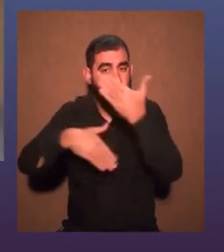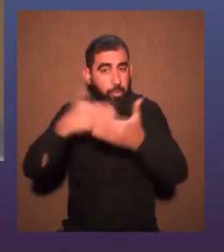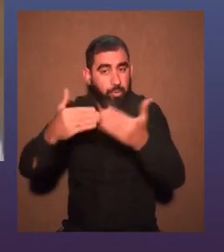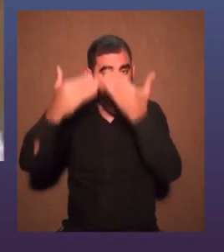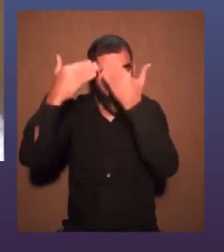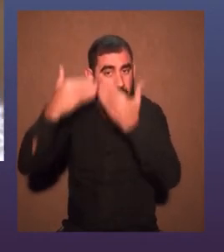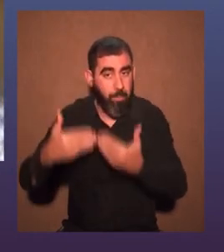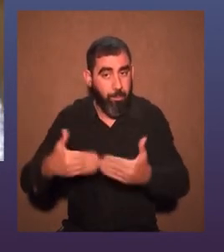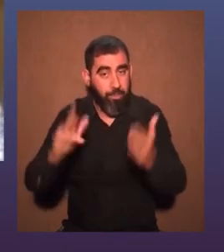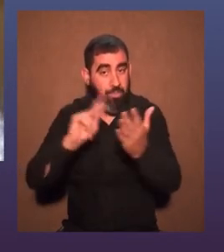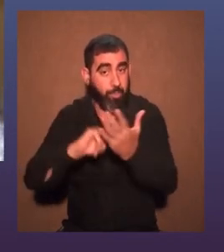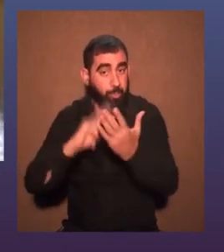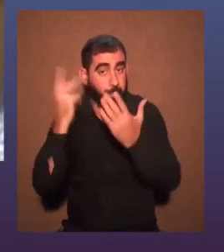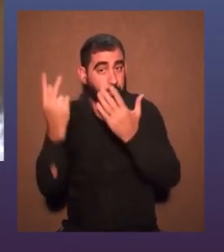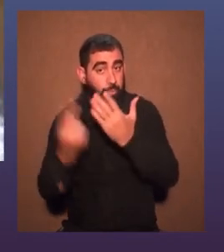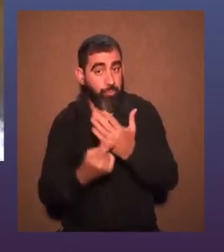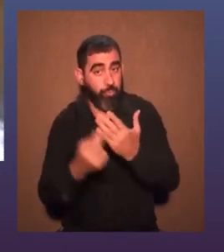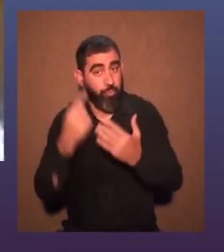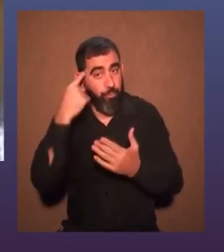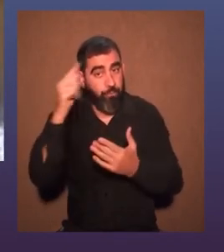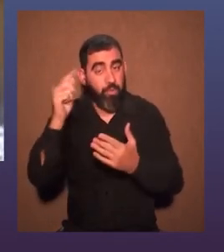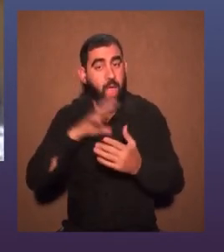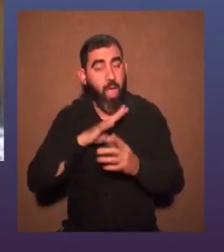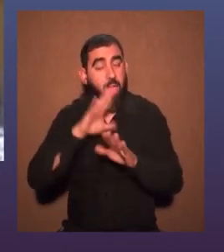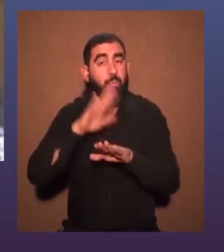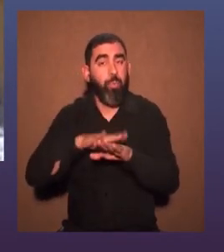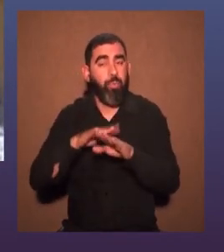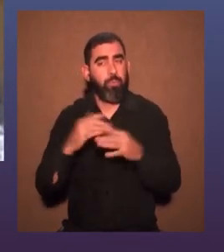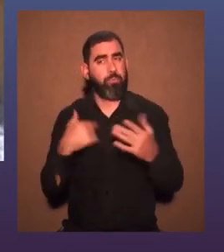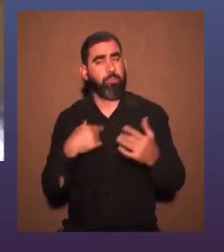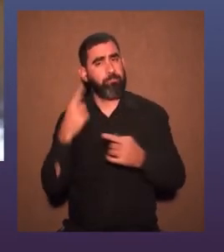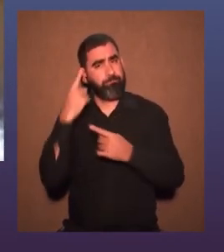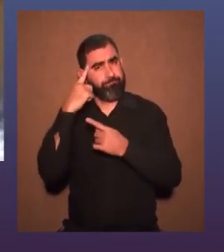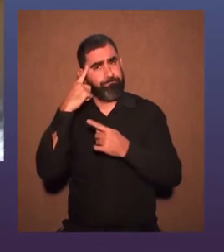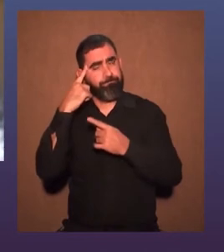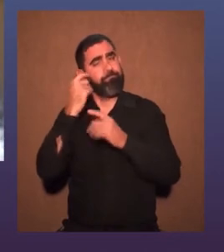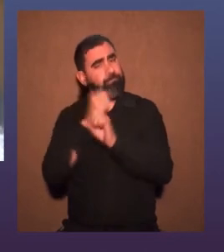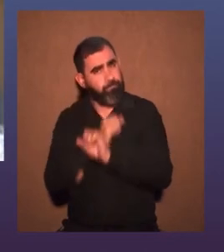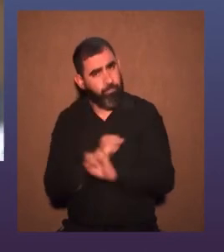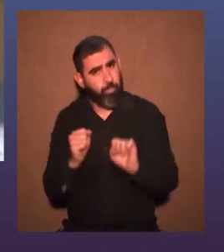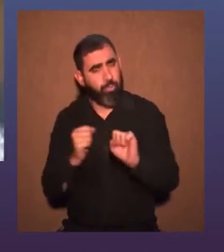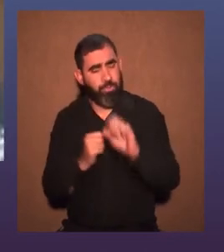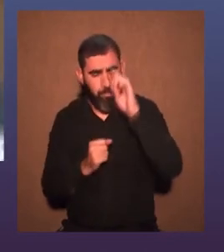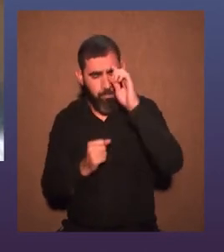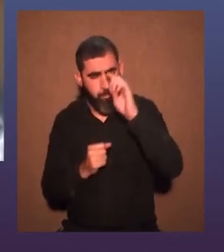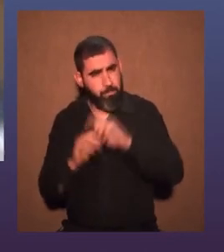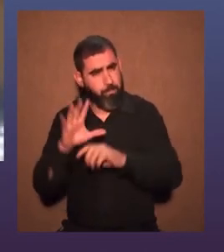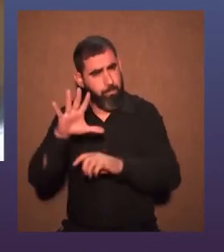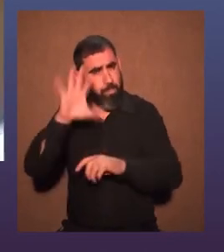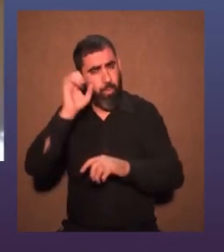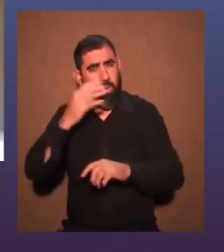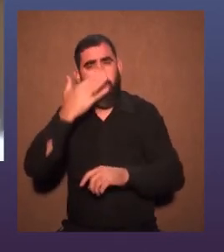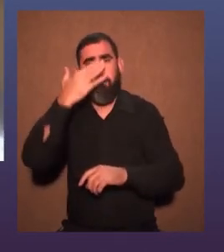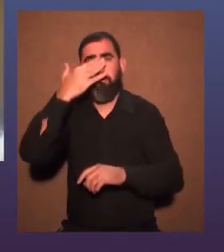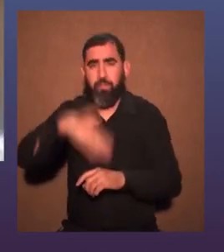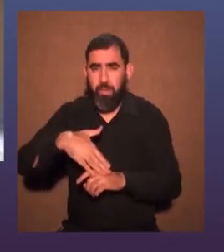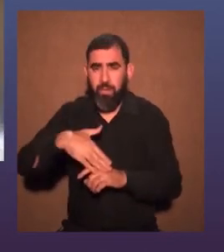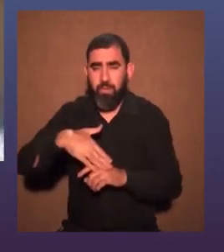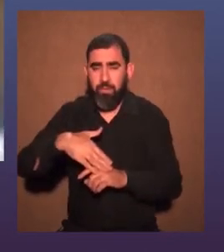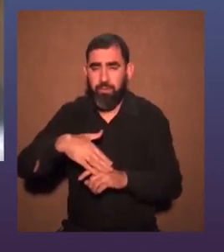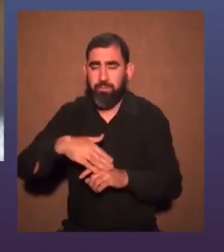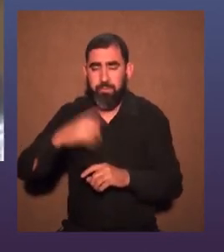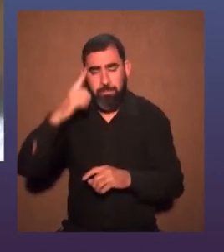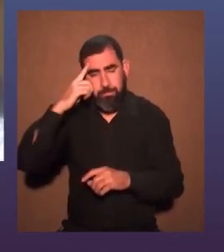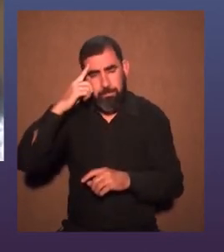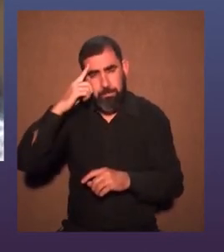inicial de lo creativo, todavía hay instancias en que decimos, mira, en esta escena, recuerdo particularmente el final, no voy a hacer